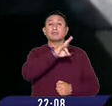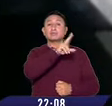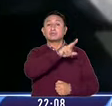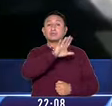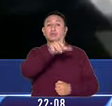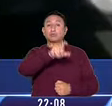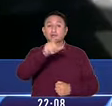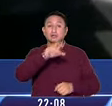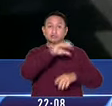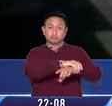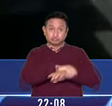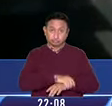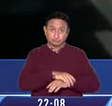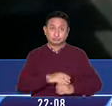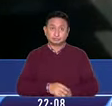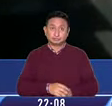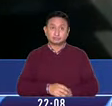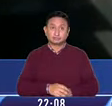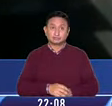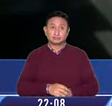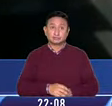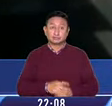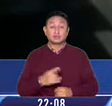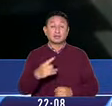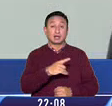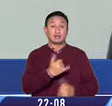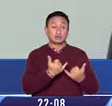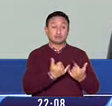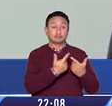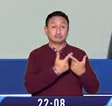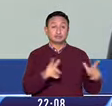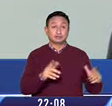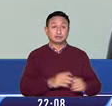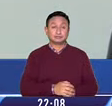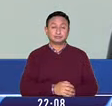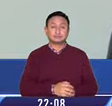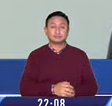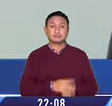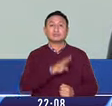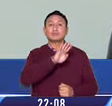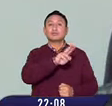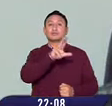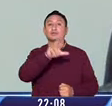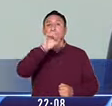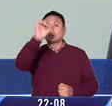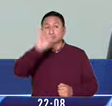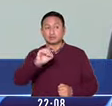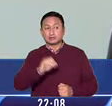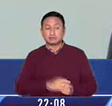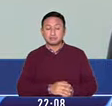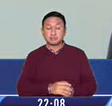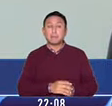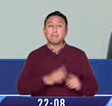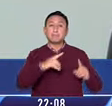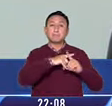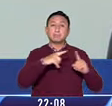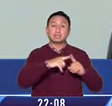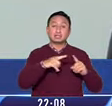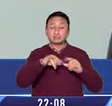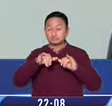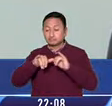1.735 personas y de ellas, bastantes han quedado en libertad. De ellas, solo el 43%, es decir, menos de la mitad, se han